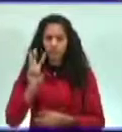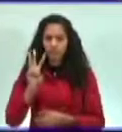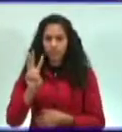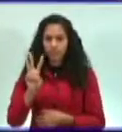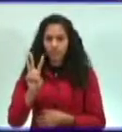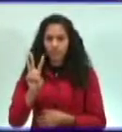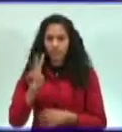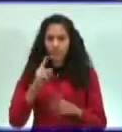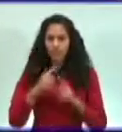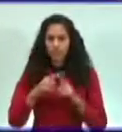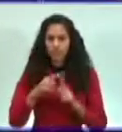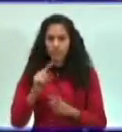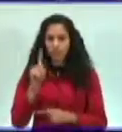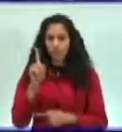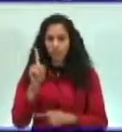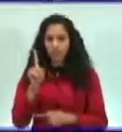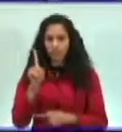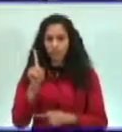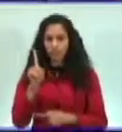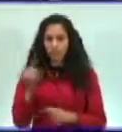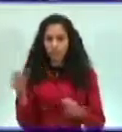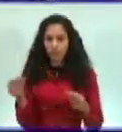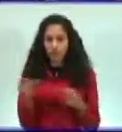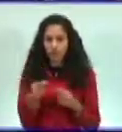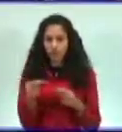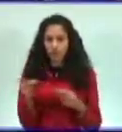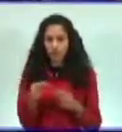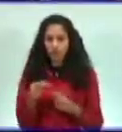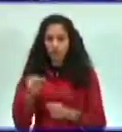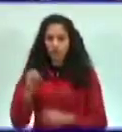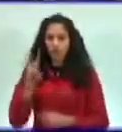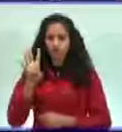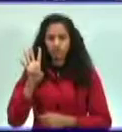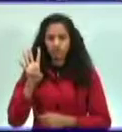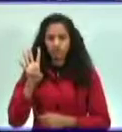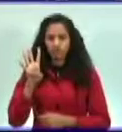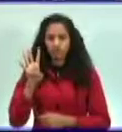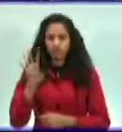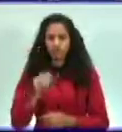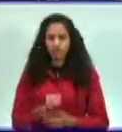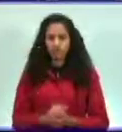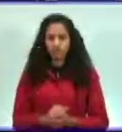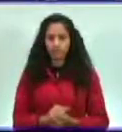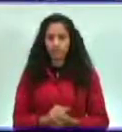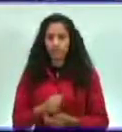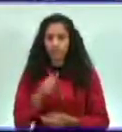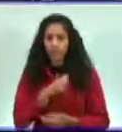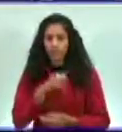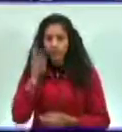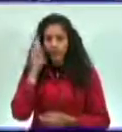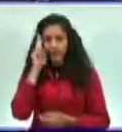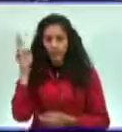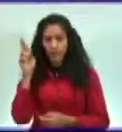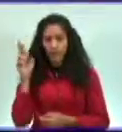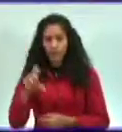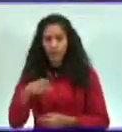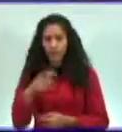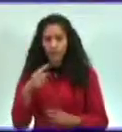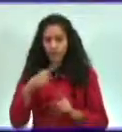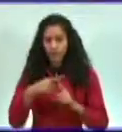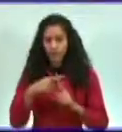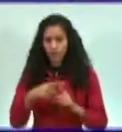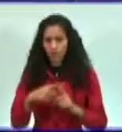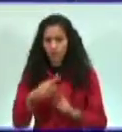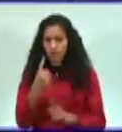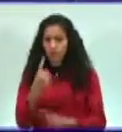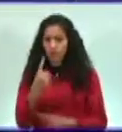3 más 1 es igual a 4. Quiero que recuerden que cuando adicionamos